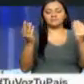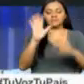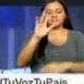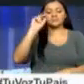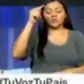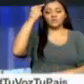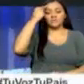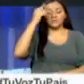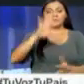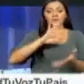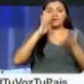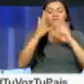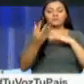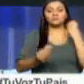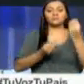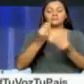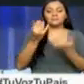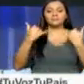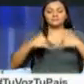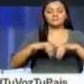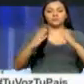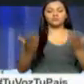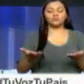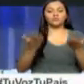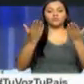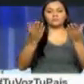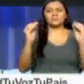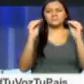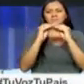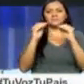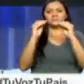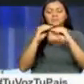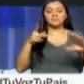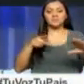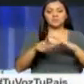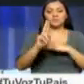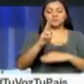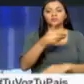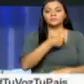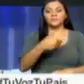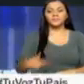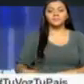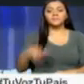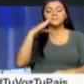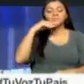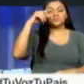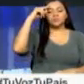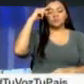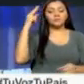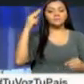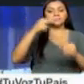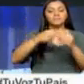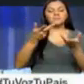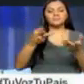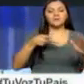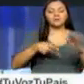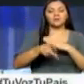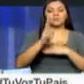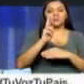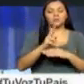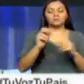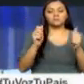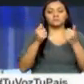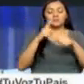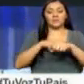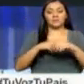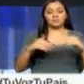de la Revolución Ciudadana continúa entregando obras. Esta vez el presidente Rafael Correa participó de la inauguración